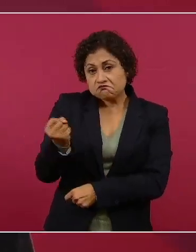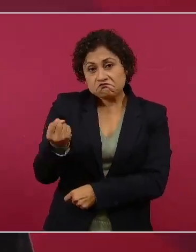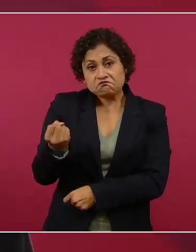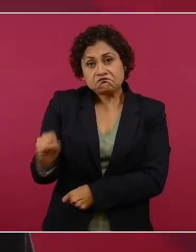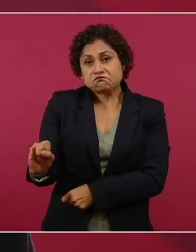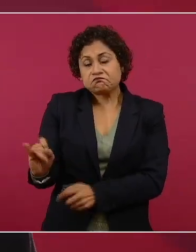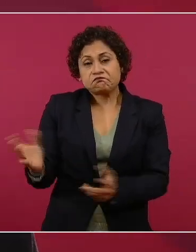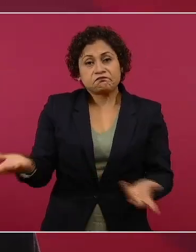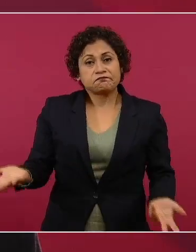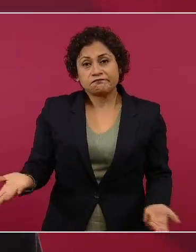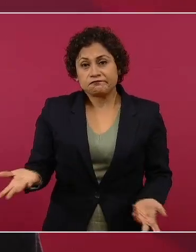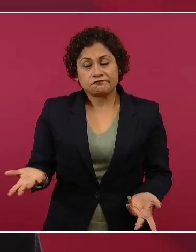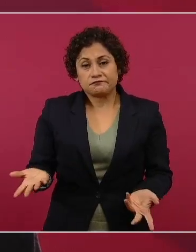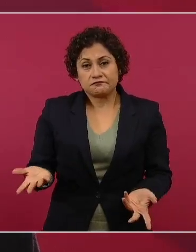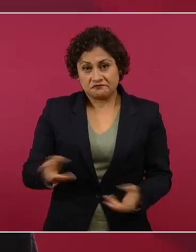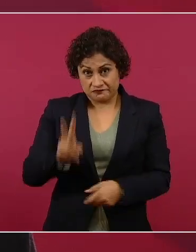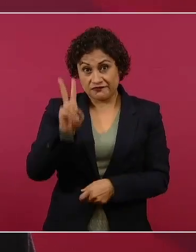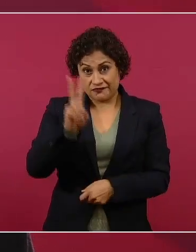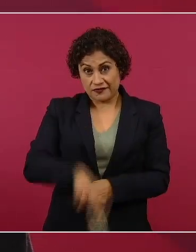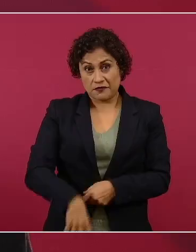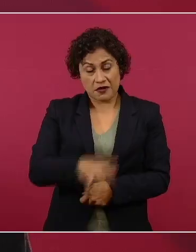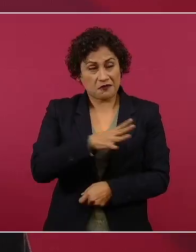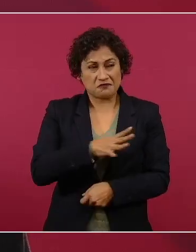Increíble, pues.